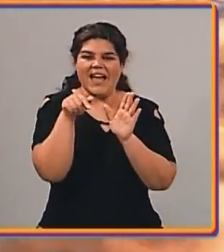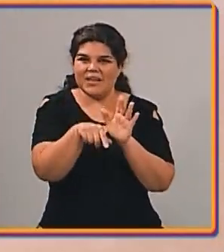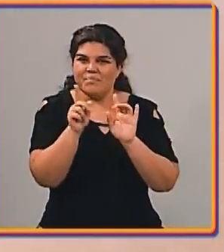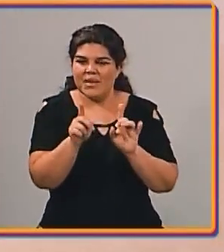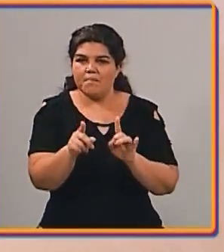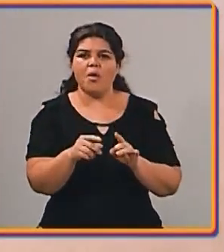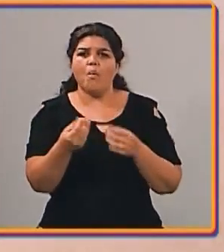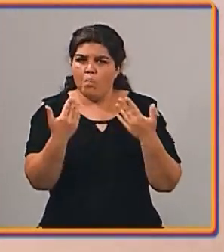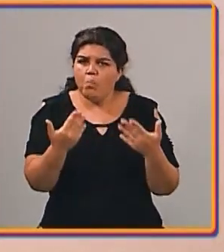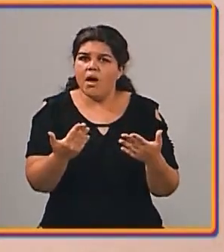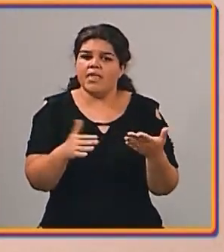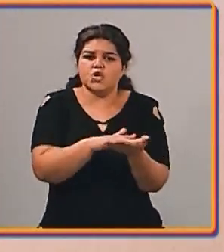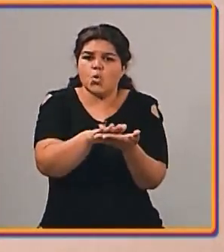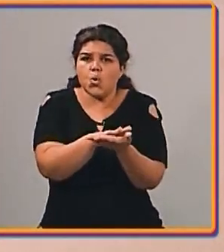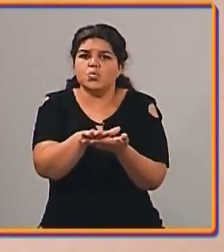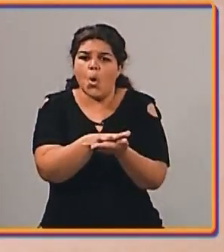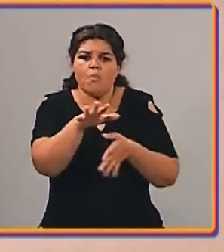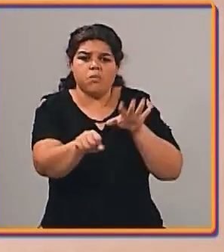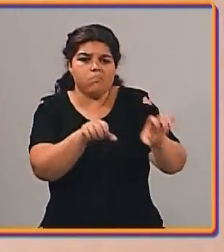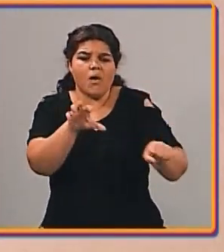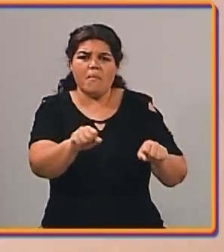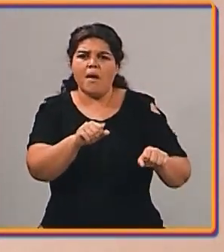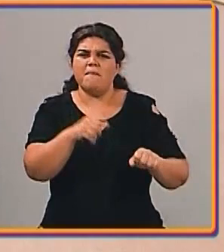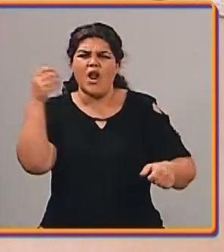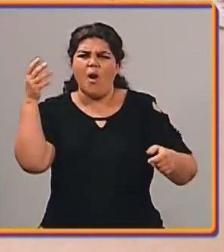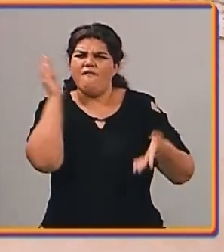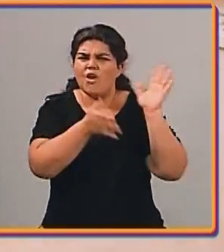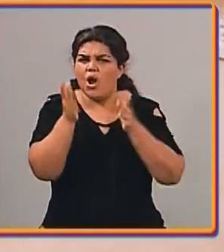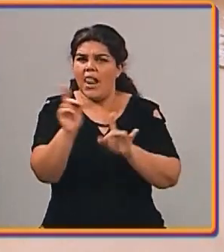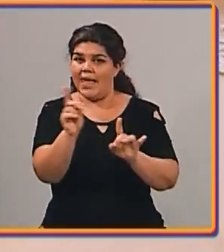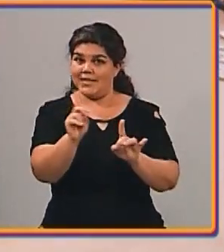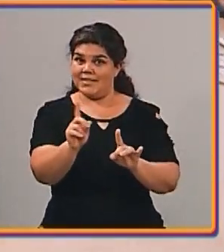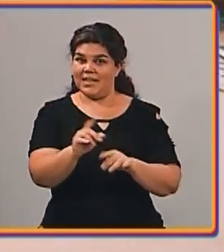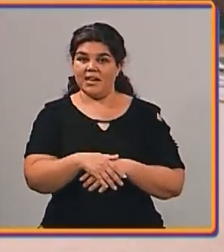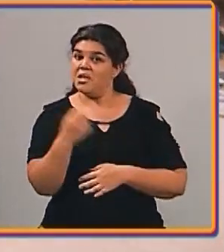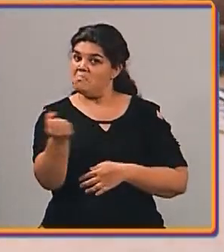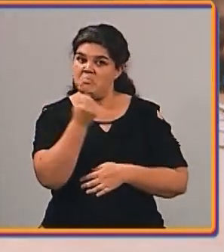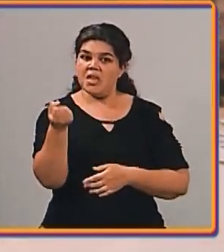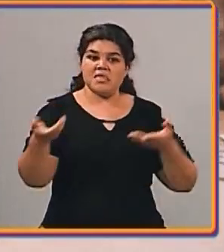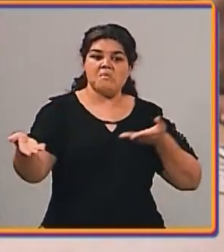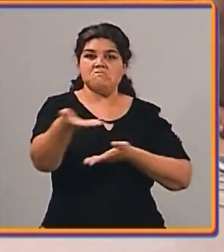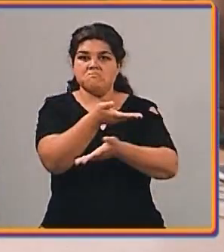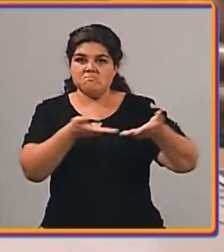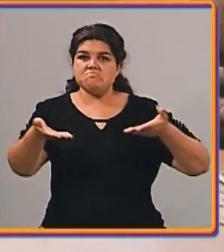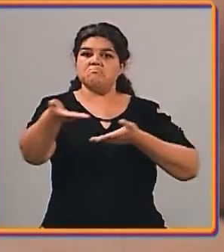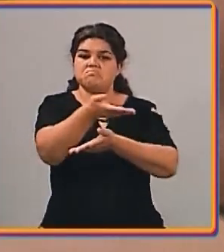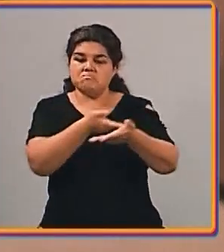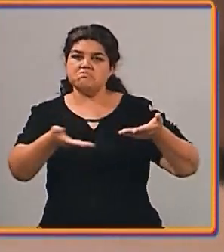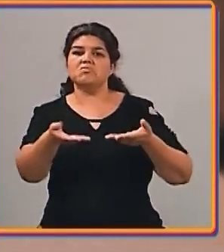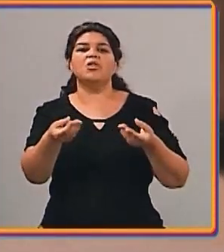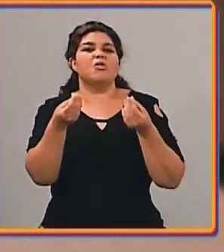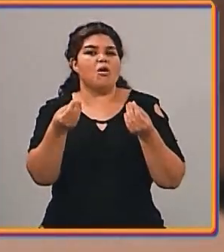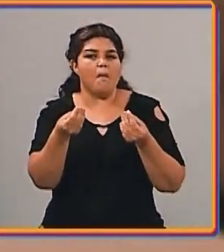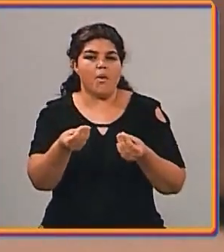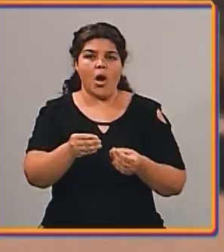violenta. La colaboración entre participantes es importante, se da frecuentemente y lleva a situaciones en las que